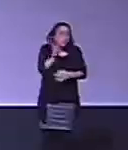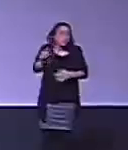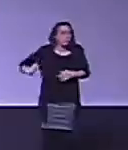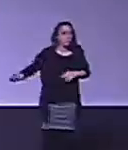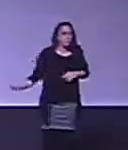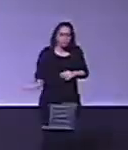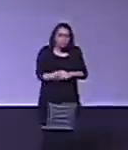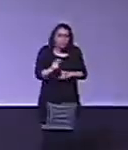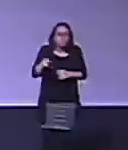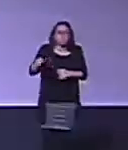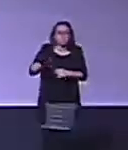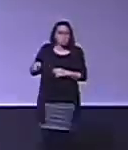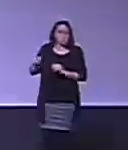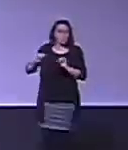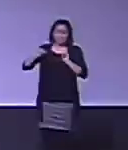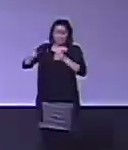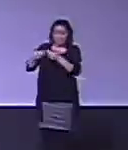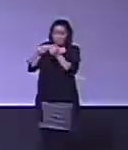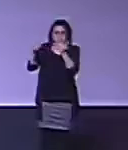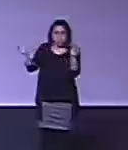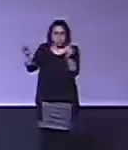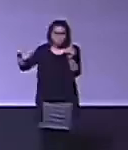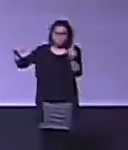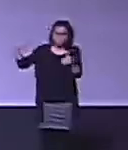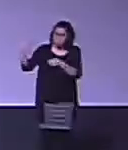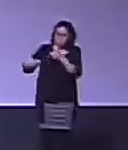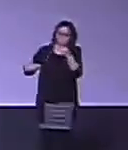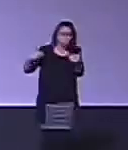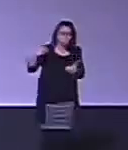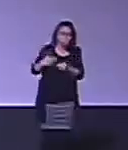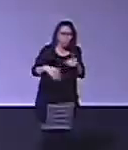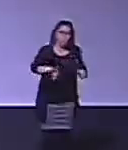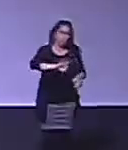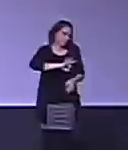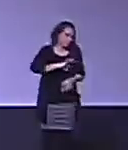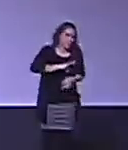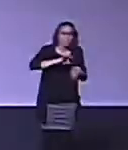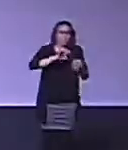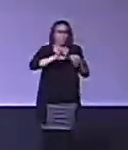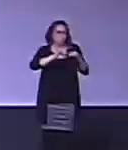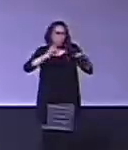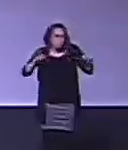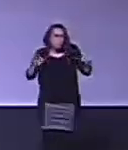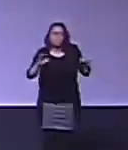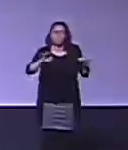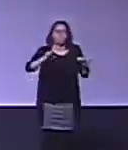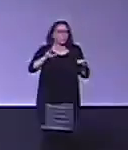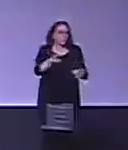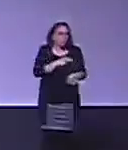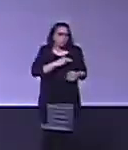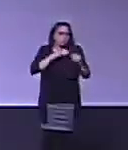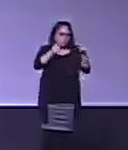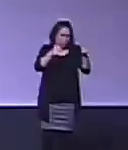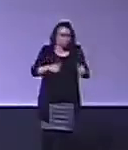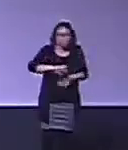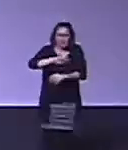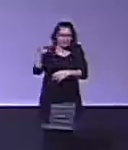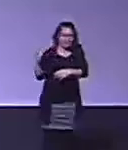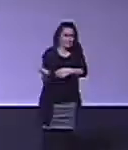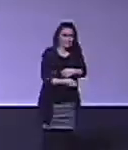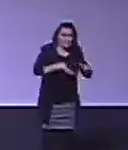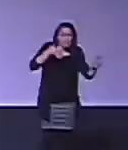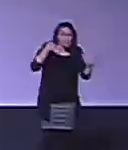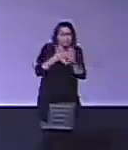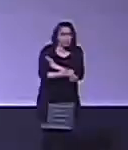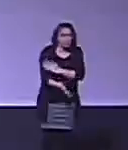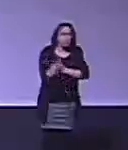medallas olímpicas, de récords, de diplomas, que se traduce en una sociedad con mayor presencia de las mujeres en